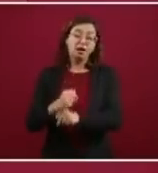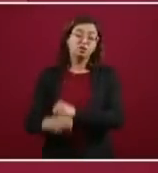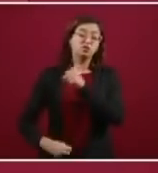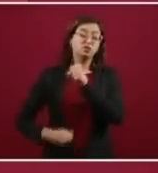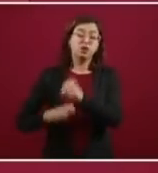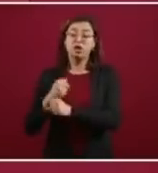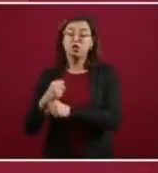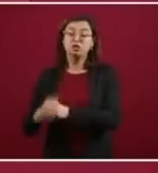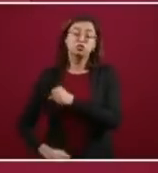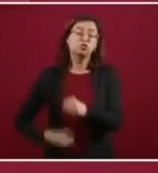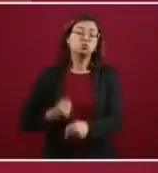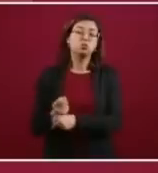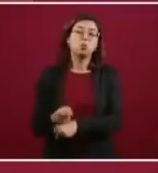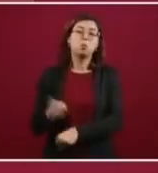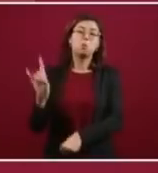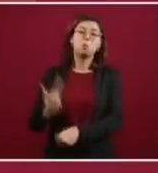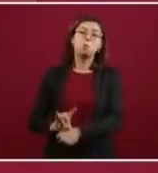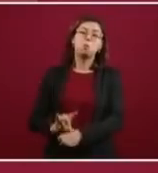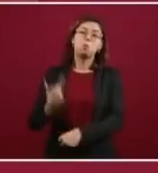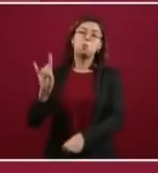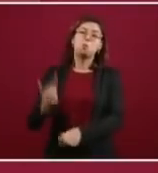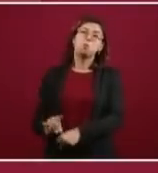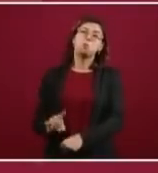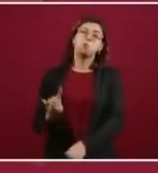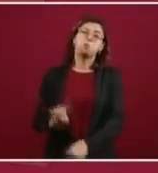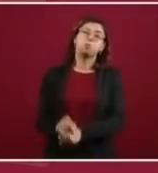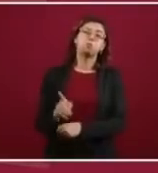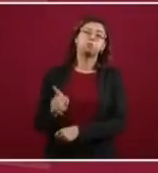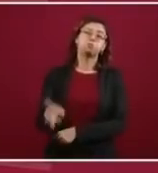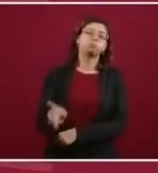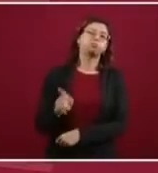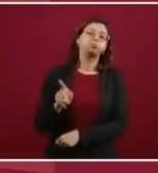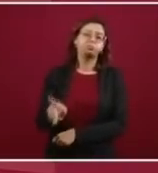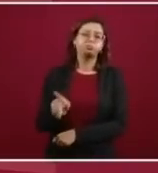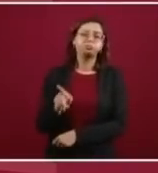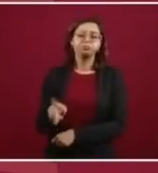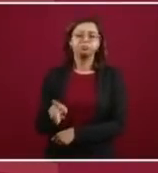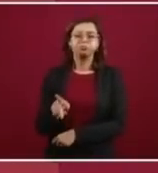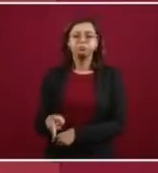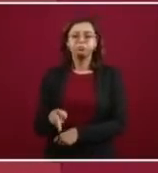a simular que ha sido un parapeto,